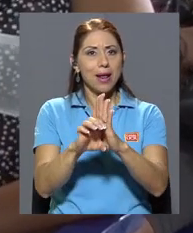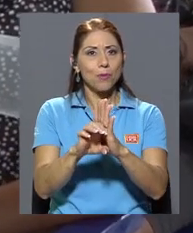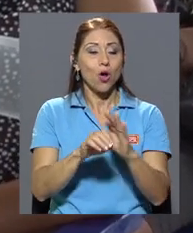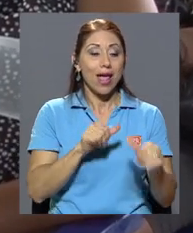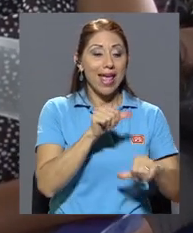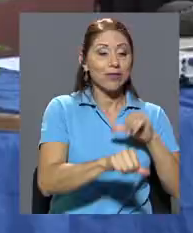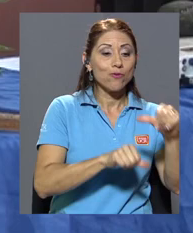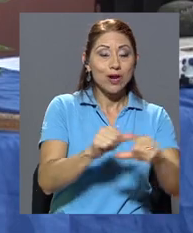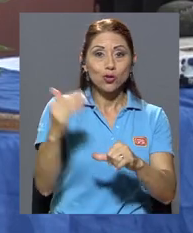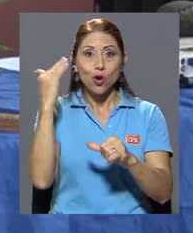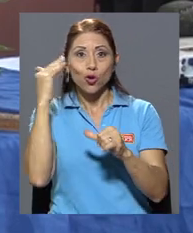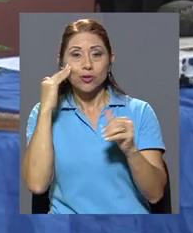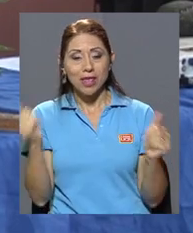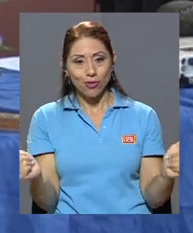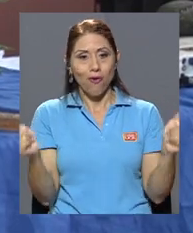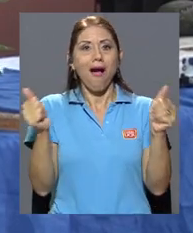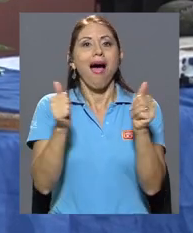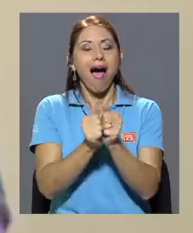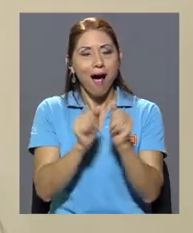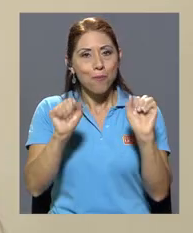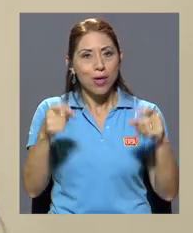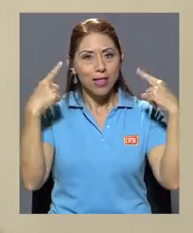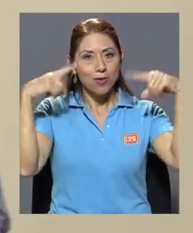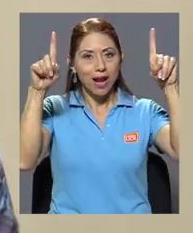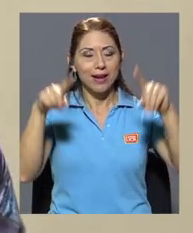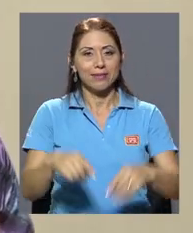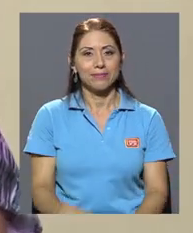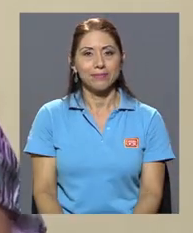entre esfuerzo y conocimiento pueden lograr.